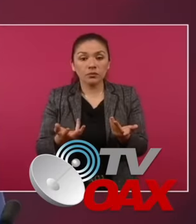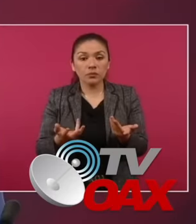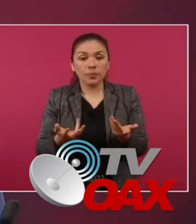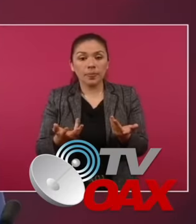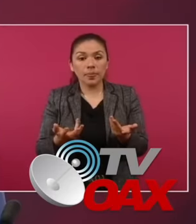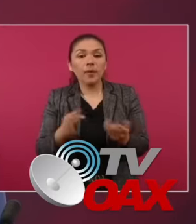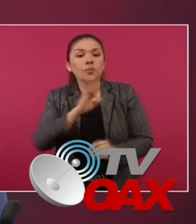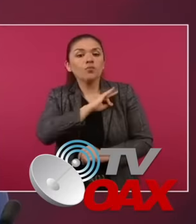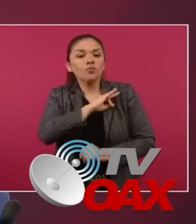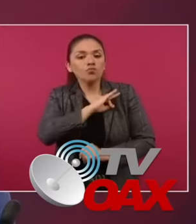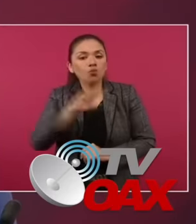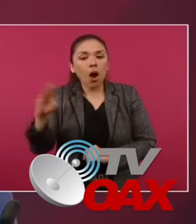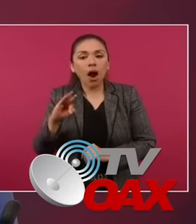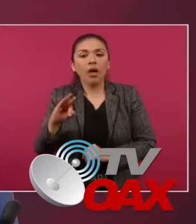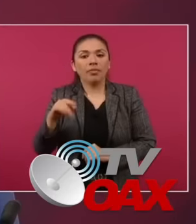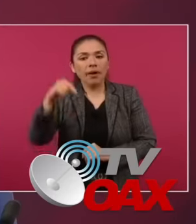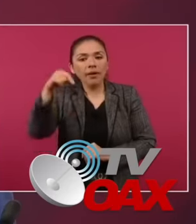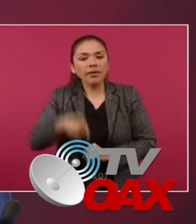nos permite